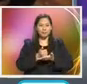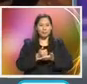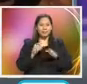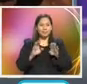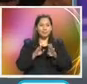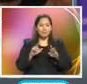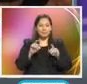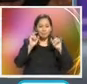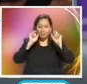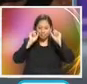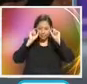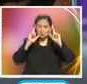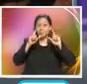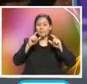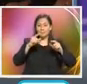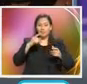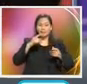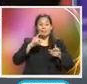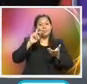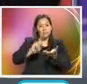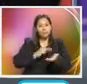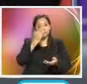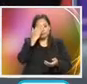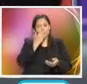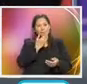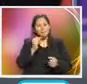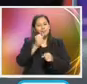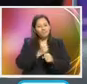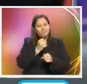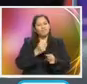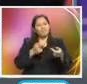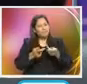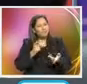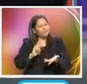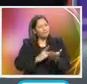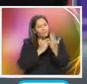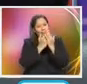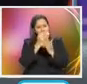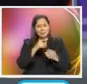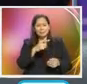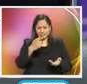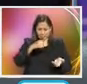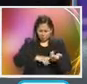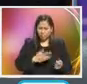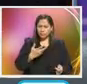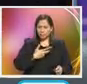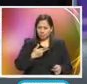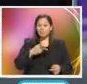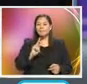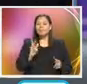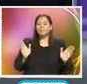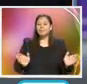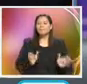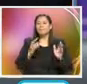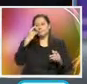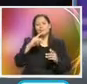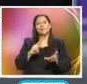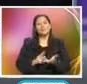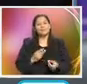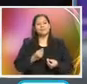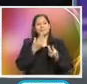despertar esas habilidades que tal vez estén dormidas. Ahí están, pero hay que estimularlas para que puedan salir.